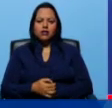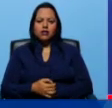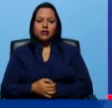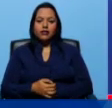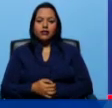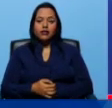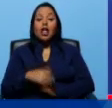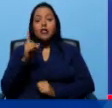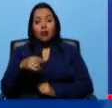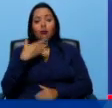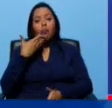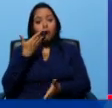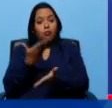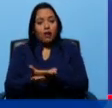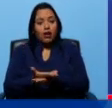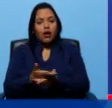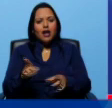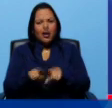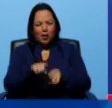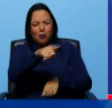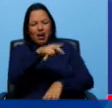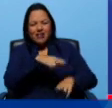Hay que ser agradecida como Carlota.